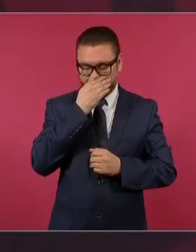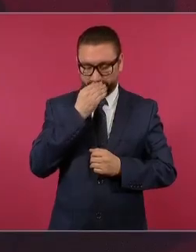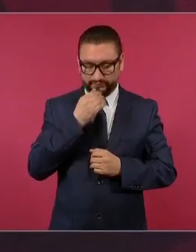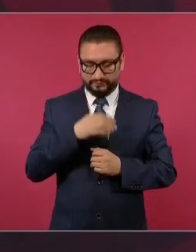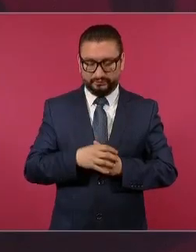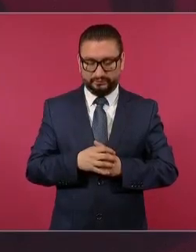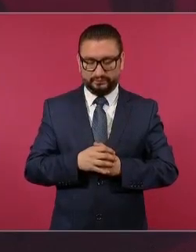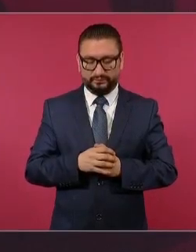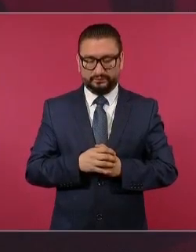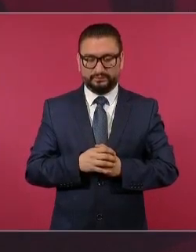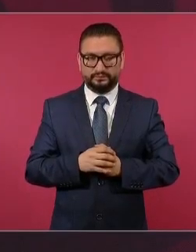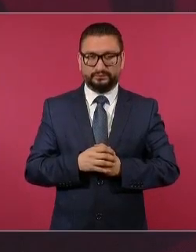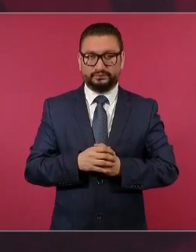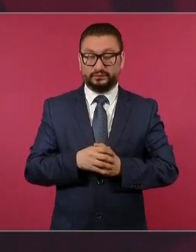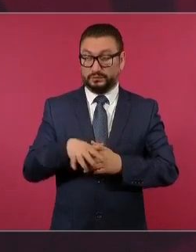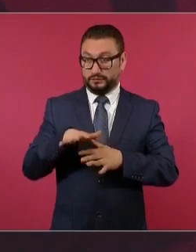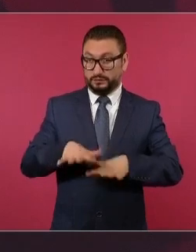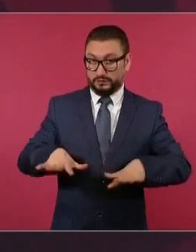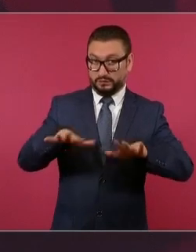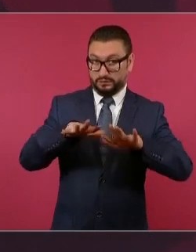pueblo fuerte,